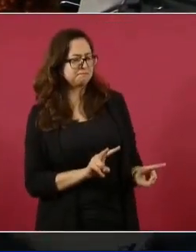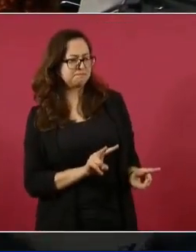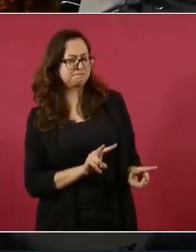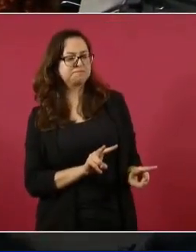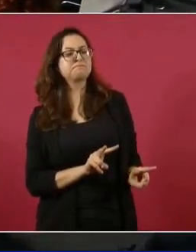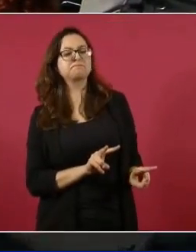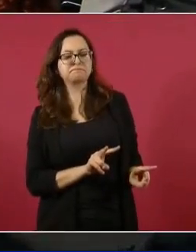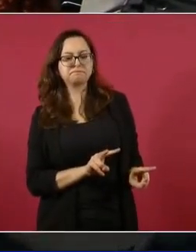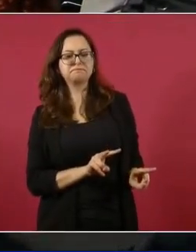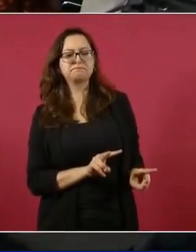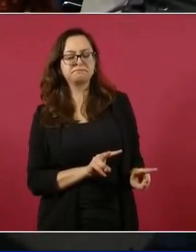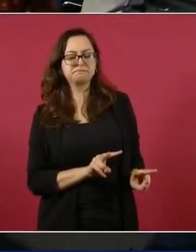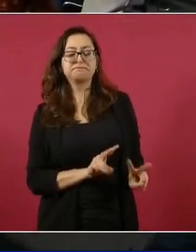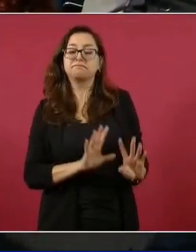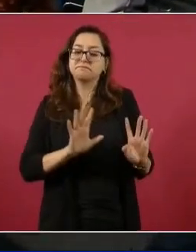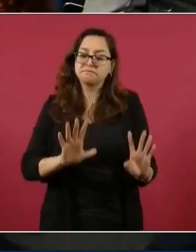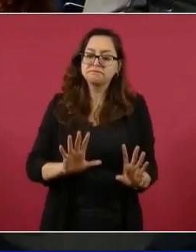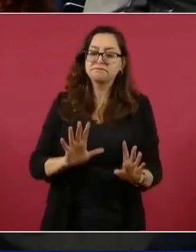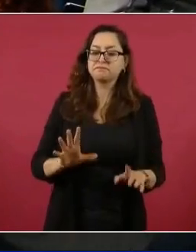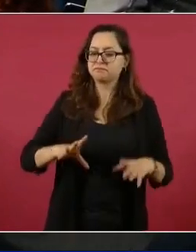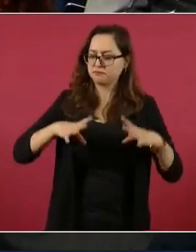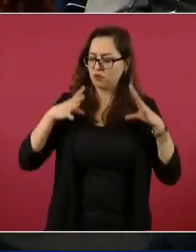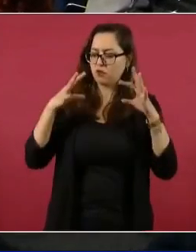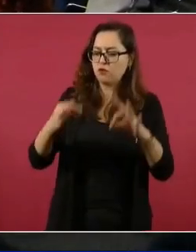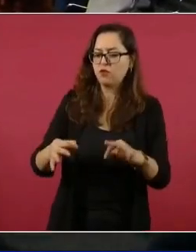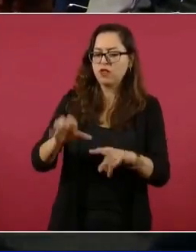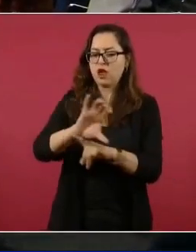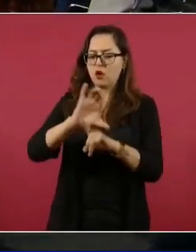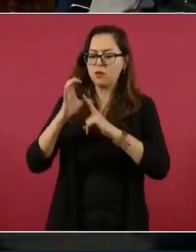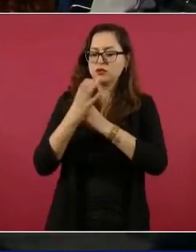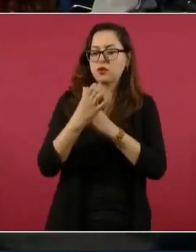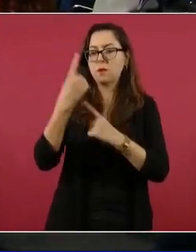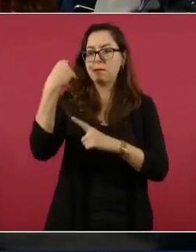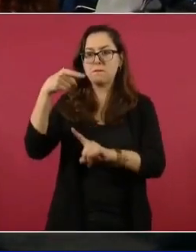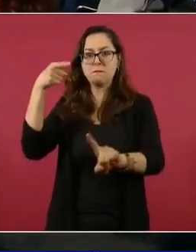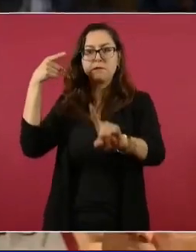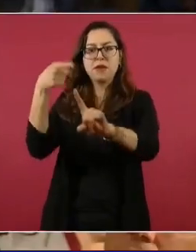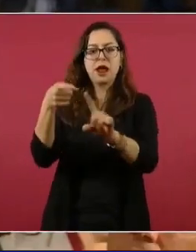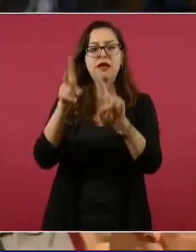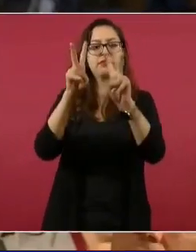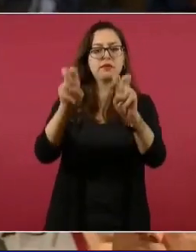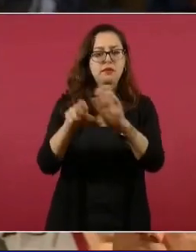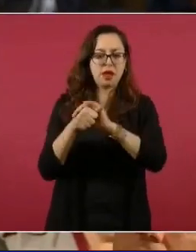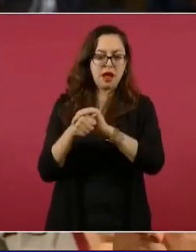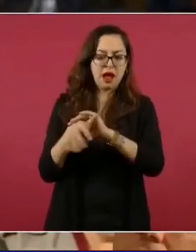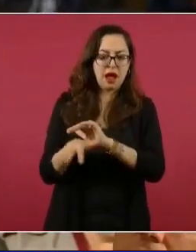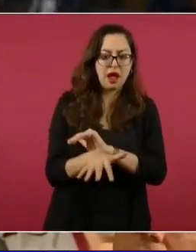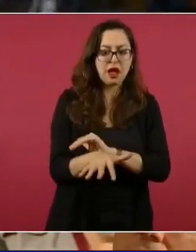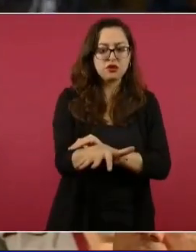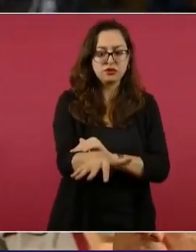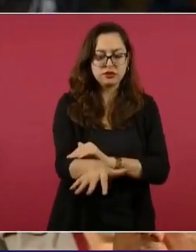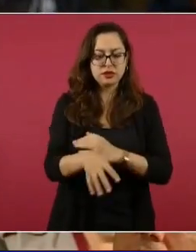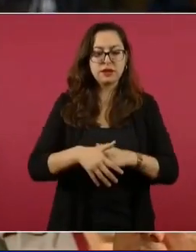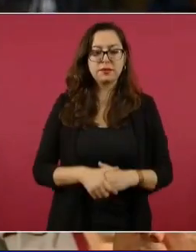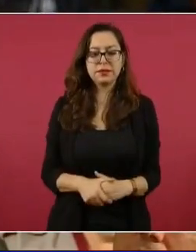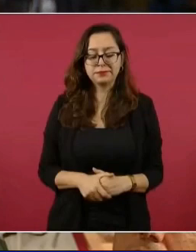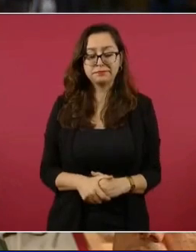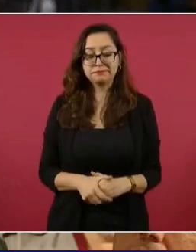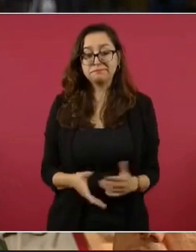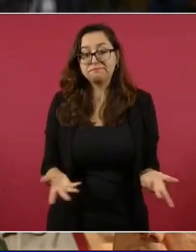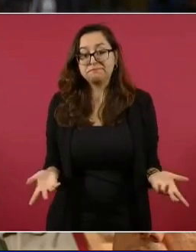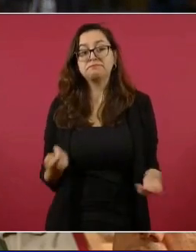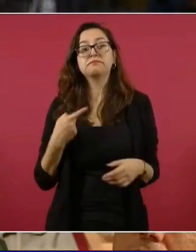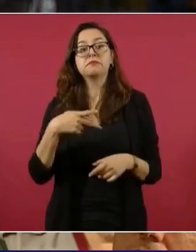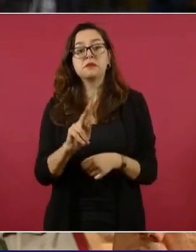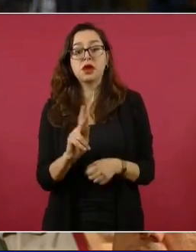dar justicia al caso Ayotzinapa. Lo cierto, señor presidente, es que Guerrero ha vivido un encadenamiento histórico de